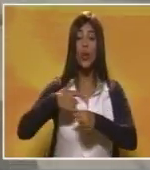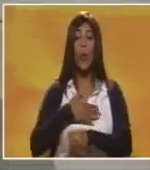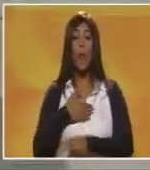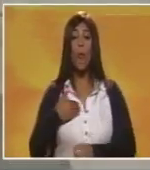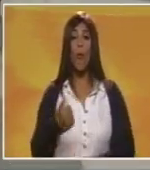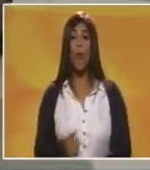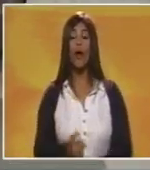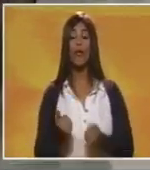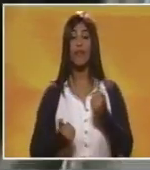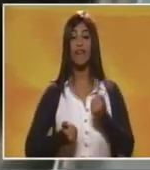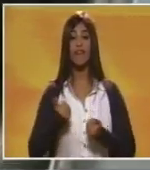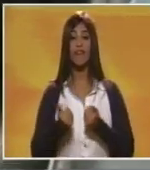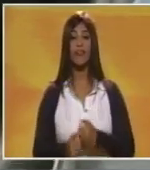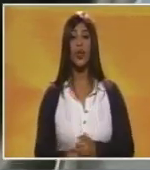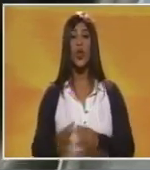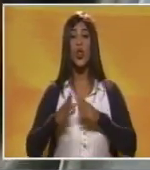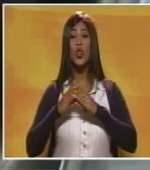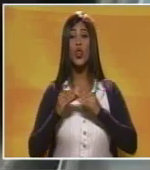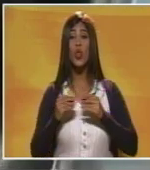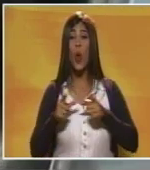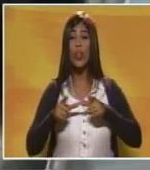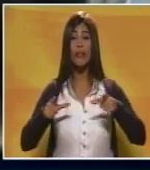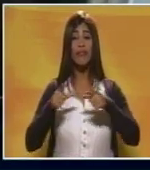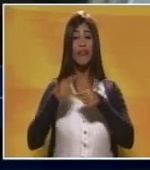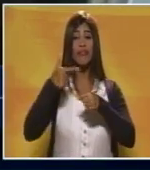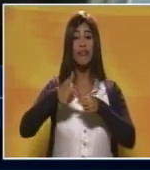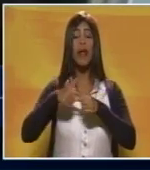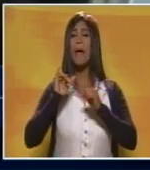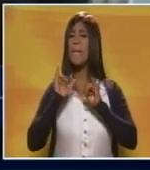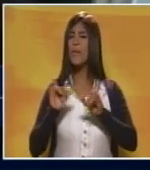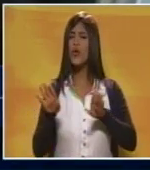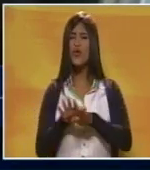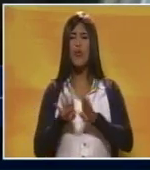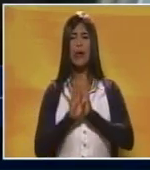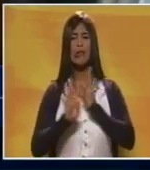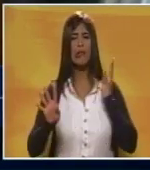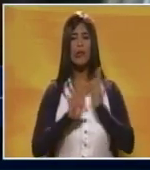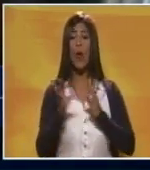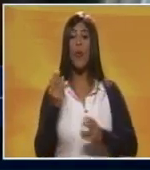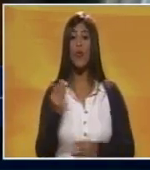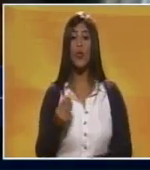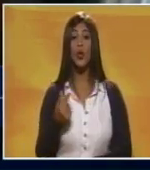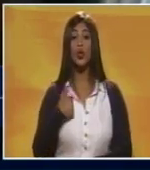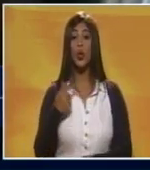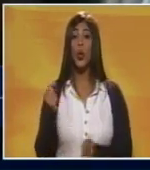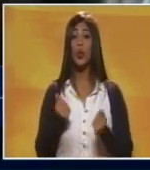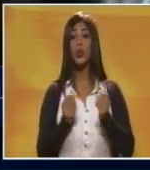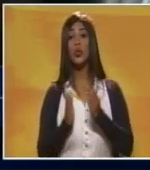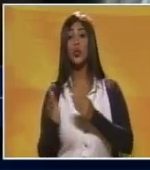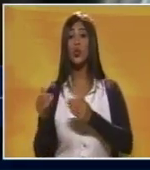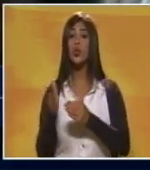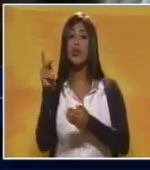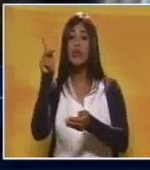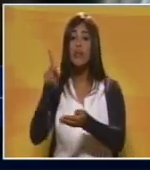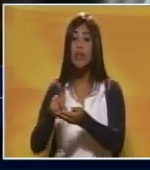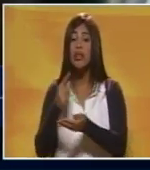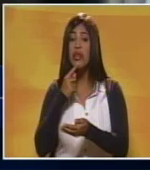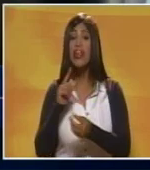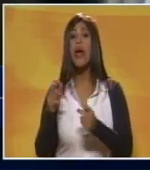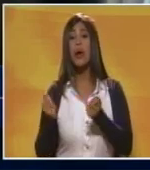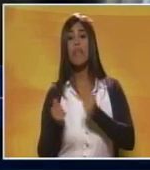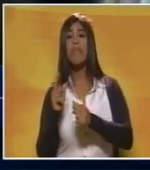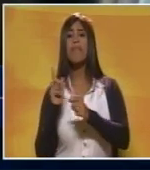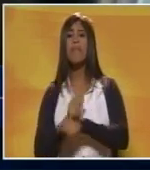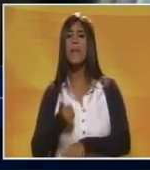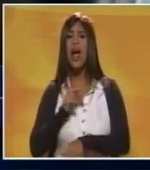combustible automotriz. Mira, todas las estaciones están en esta misma situación. Yo me vine para acá porque me dijeron que corría un